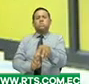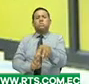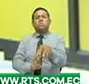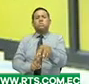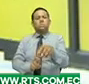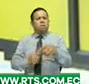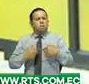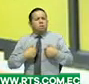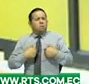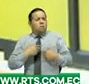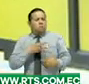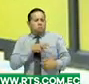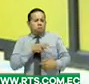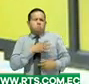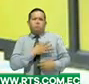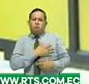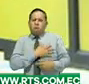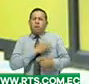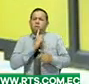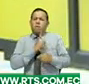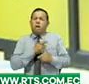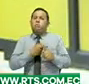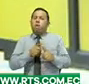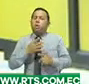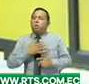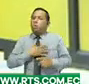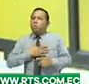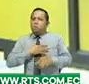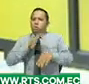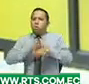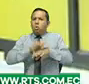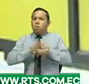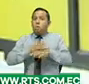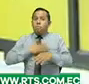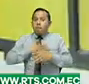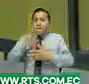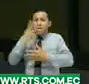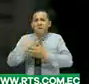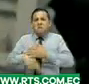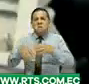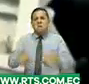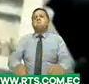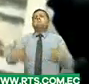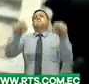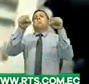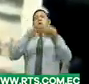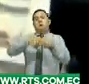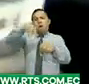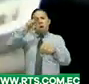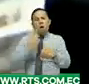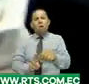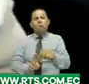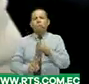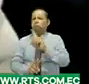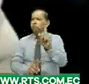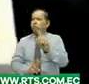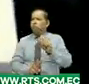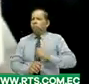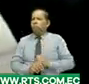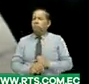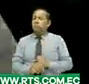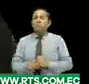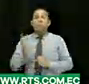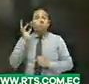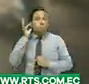así, pero no es por causa, como dicen, que mi hijo le ha hecho esto. La progenitora del sospechoso agrega que su hijo trató